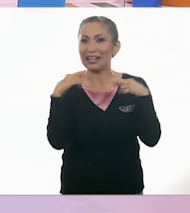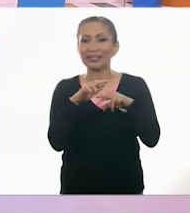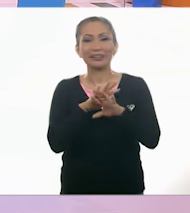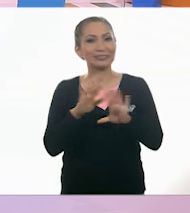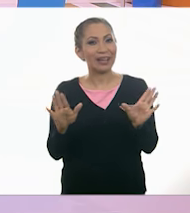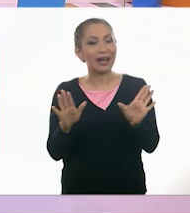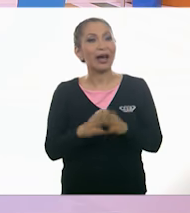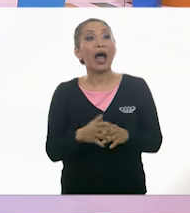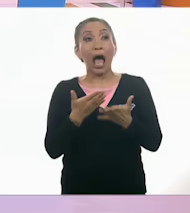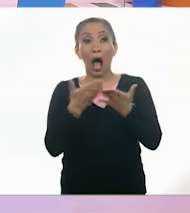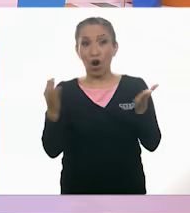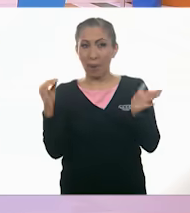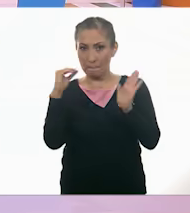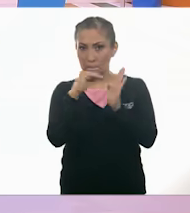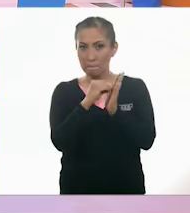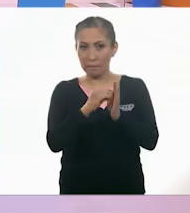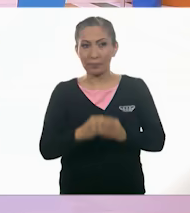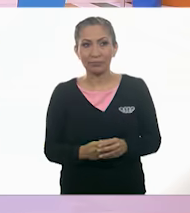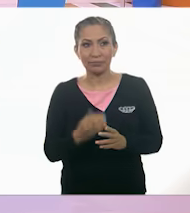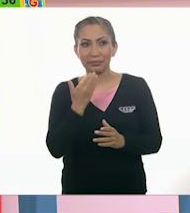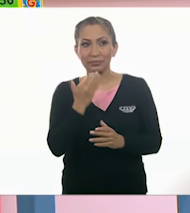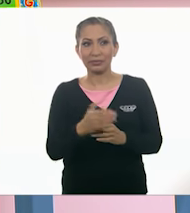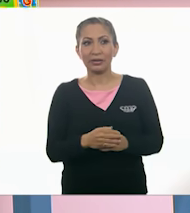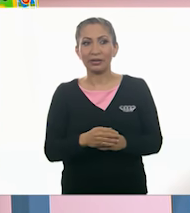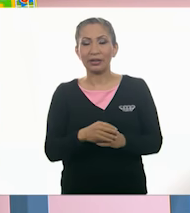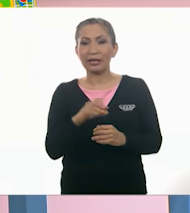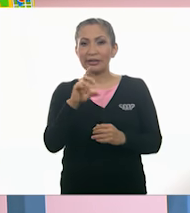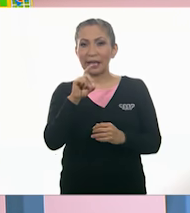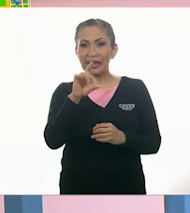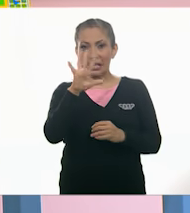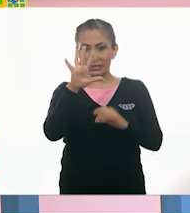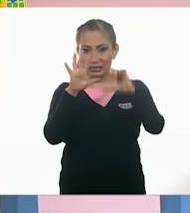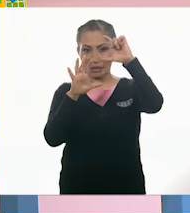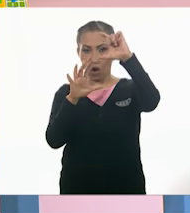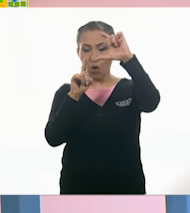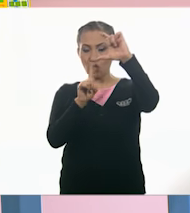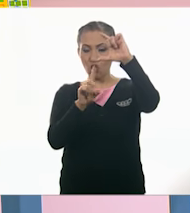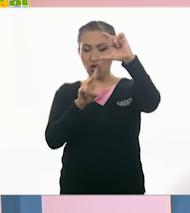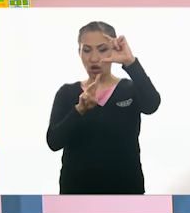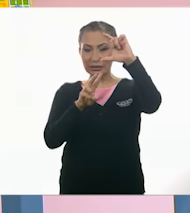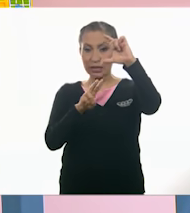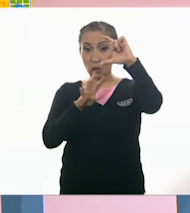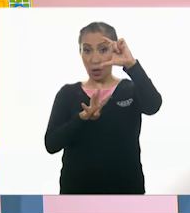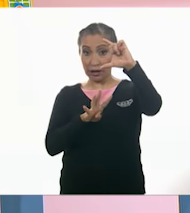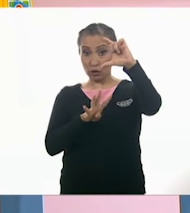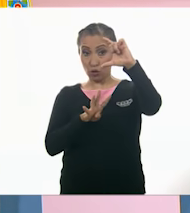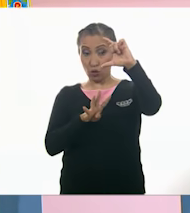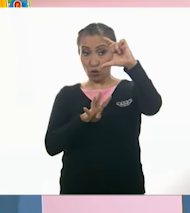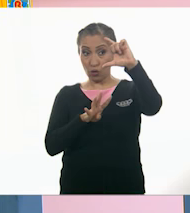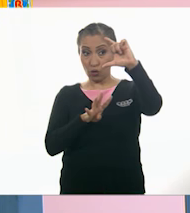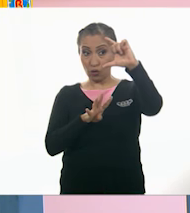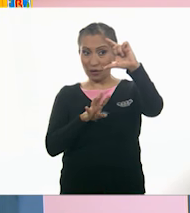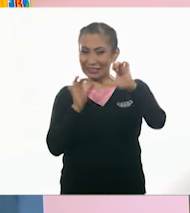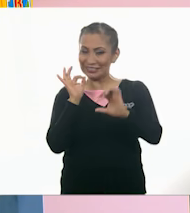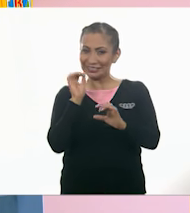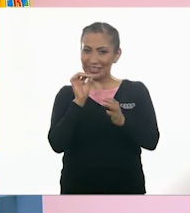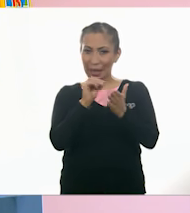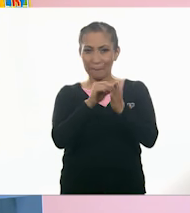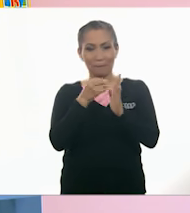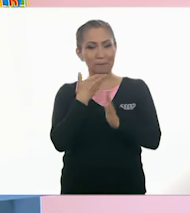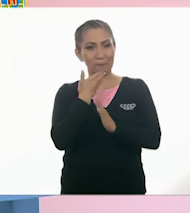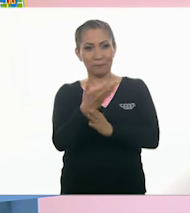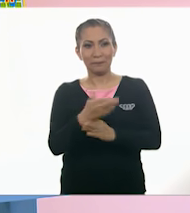está. Vamos a ponerlo. Muy bien. 35, 1, 2, 3, 4. Y aquí